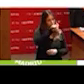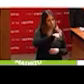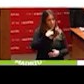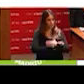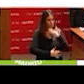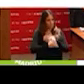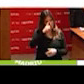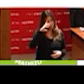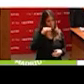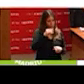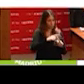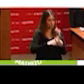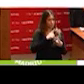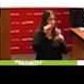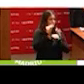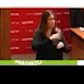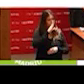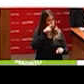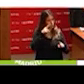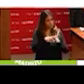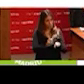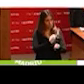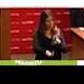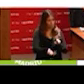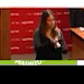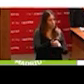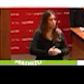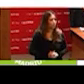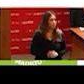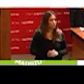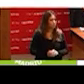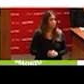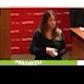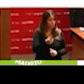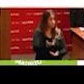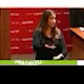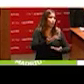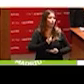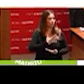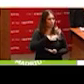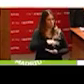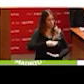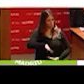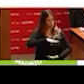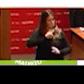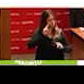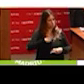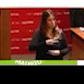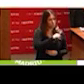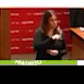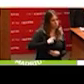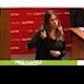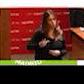discapacidad intelectual una formación dirigida el empleo que nos ayude a potenciar el desarrollo personal y profesional